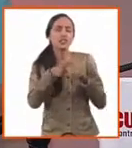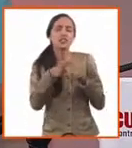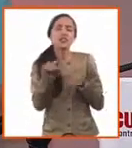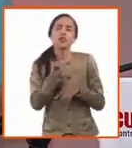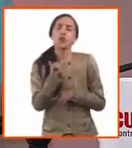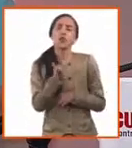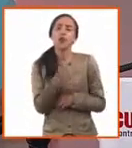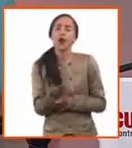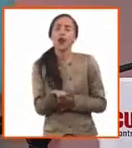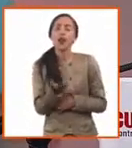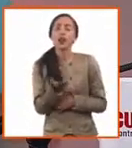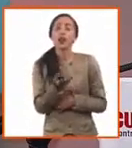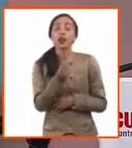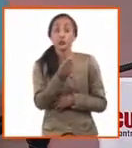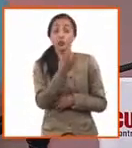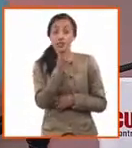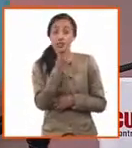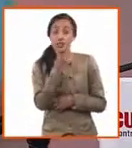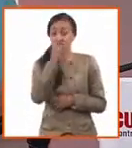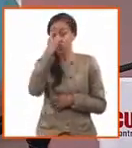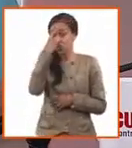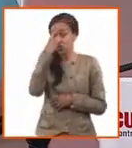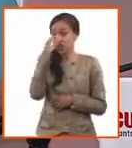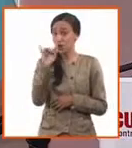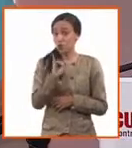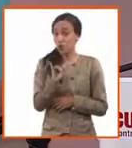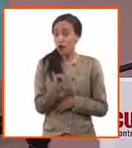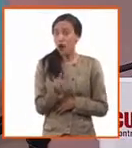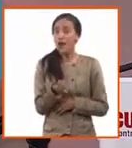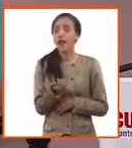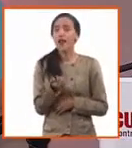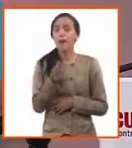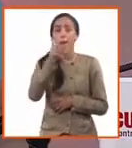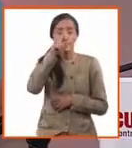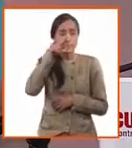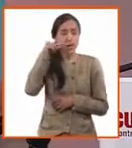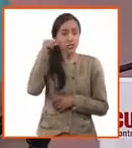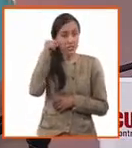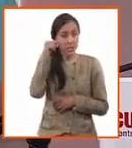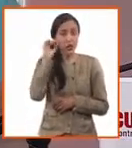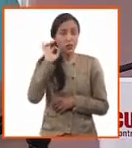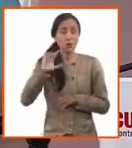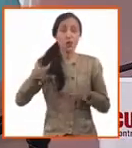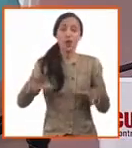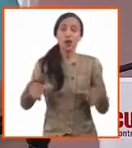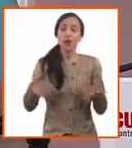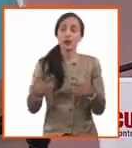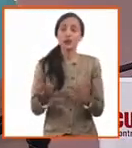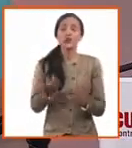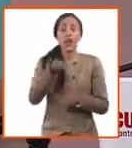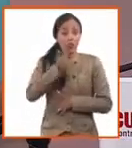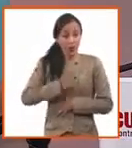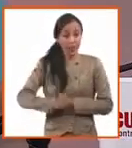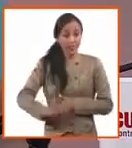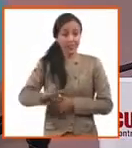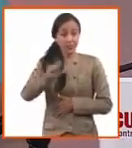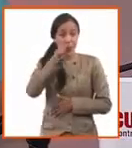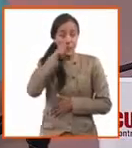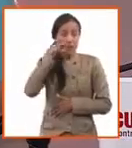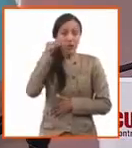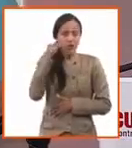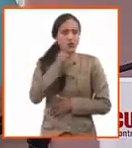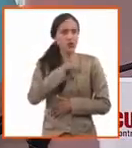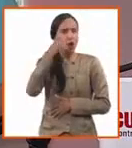la mención en esto se llevar y bueno también a antonio maceo en el aniversario de su natalicio quería aprovechar